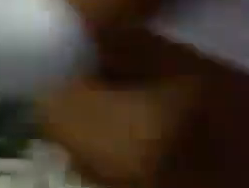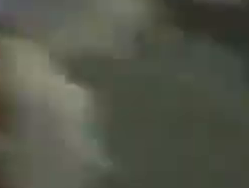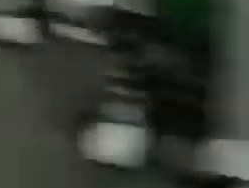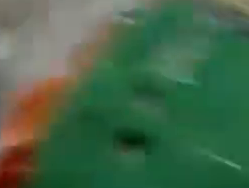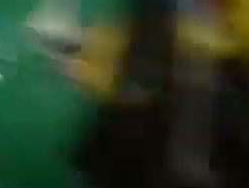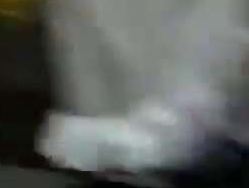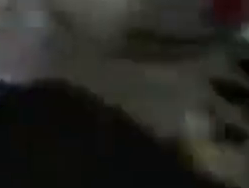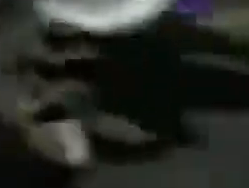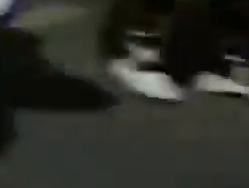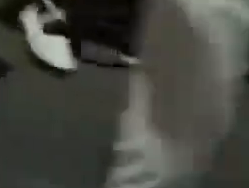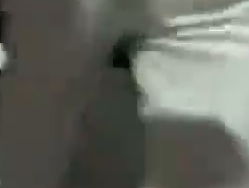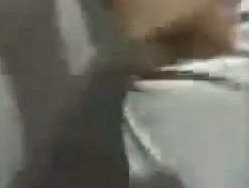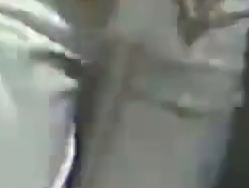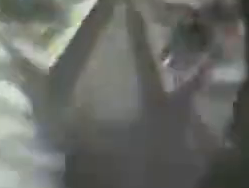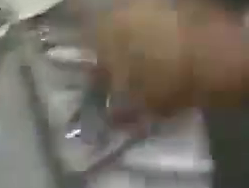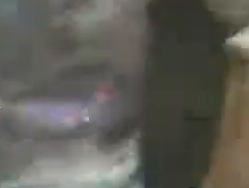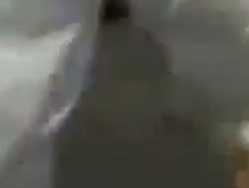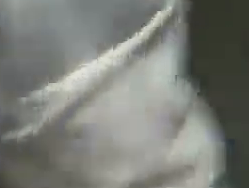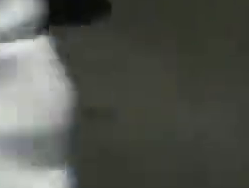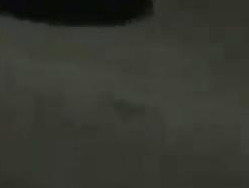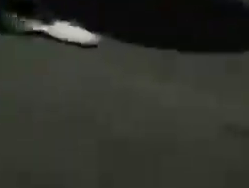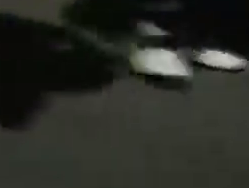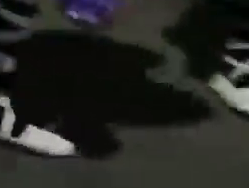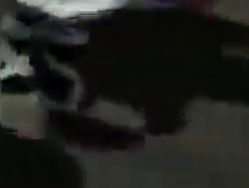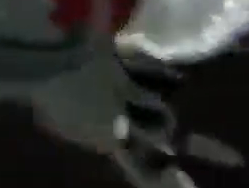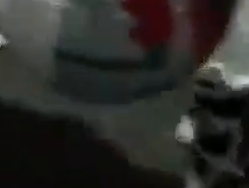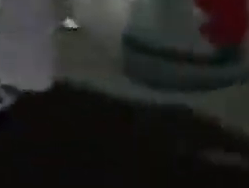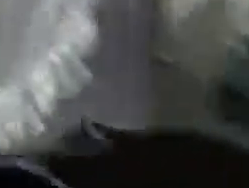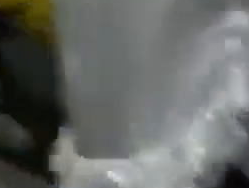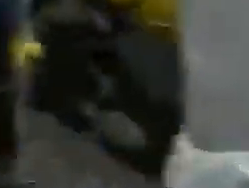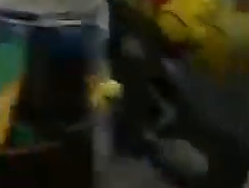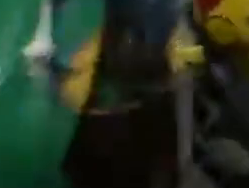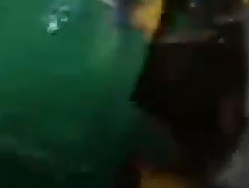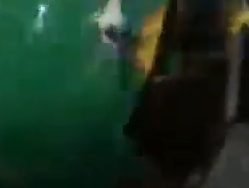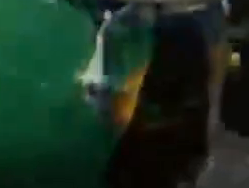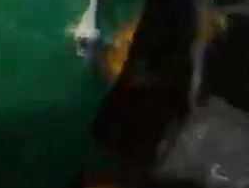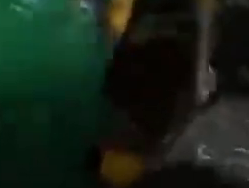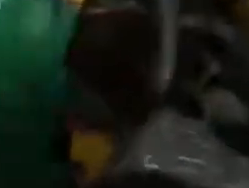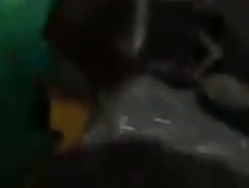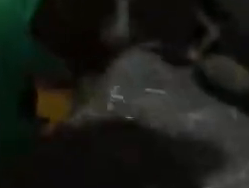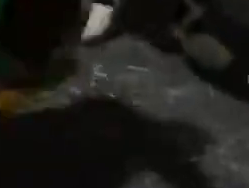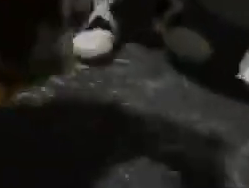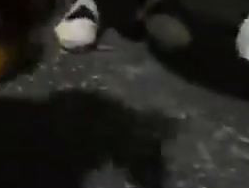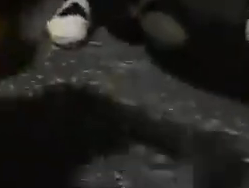sonrisas vemos por acá. Se van acercando los tambores y bueno, con esta...